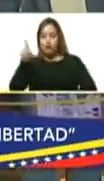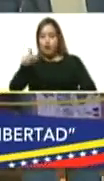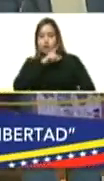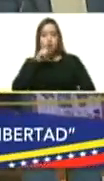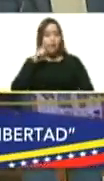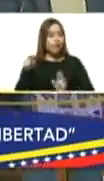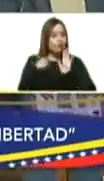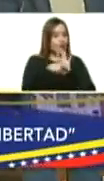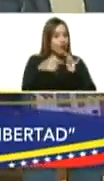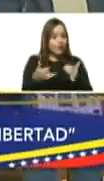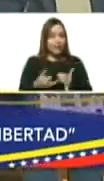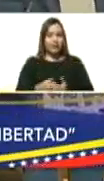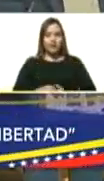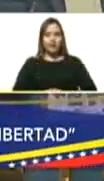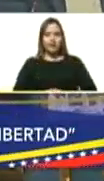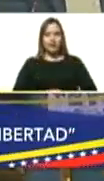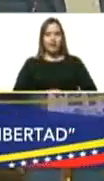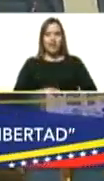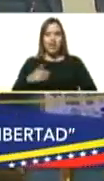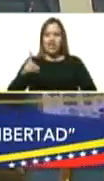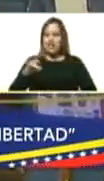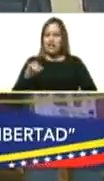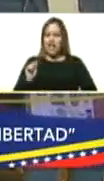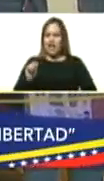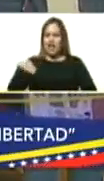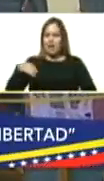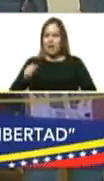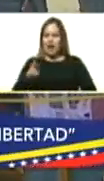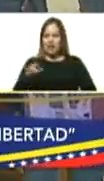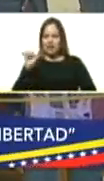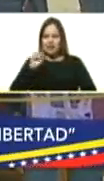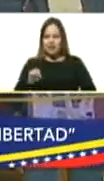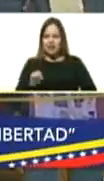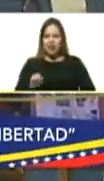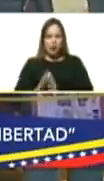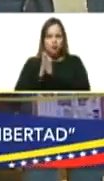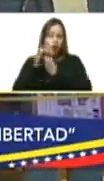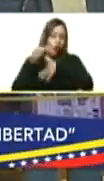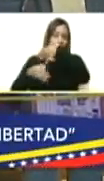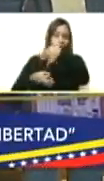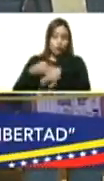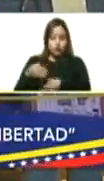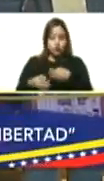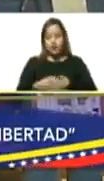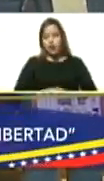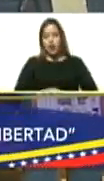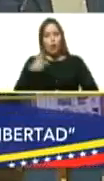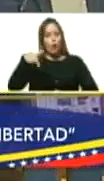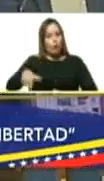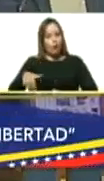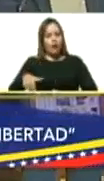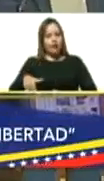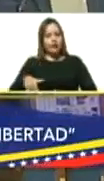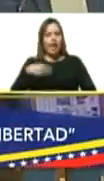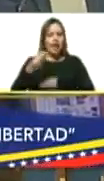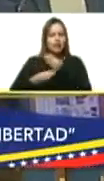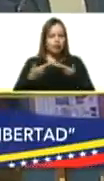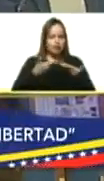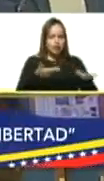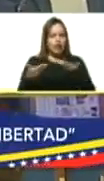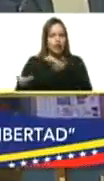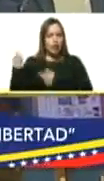mencionado, presidente, Damaris Martínez, para que un poco nos explique y nos hable de lo que hoy estamos entregando el día